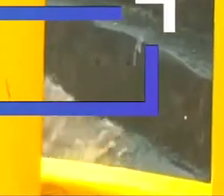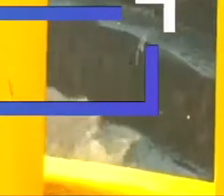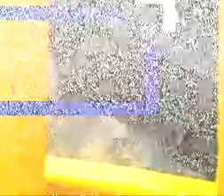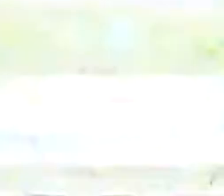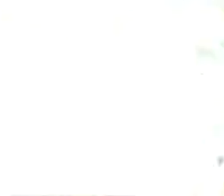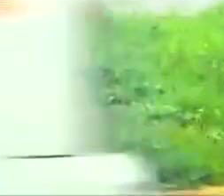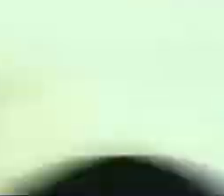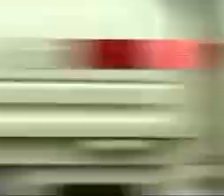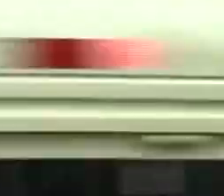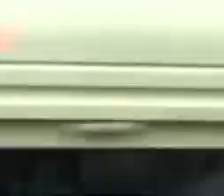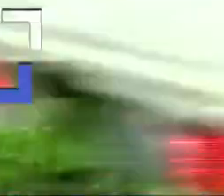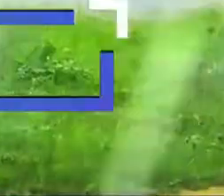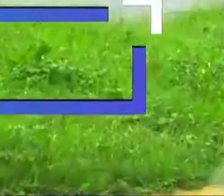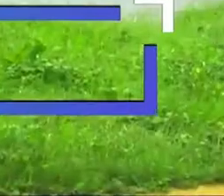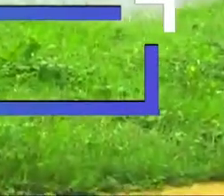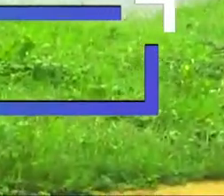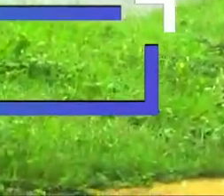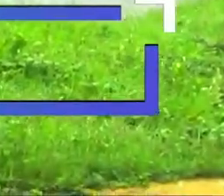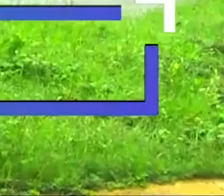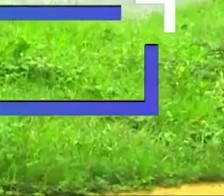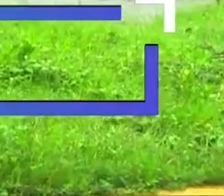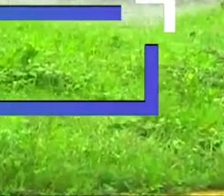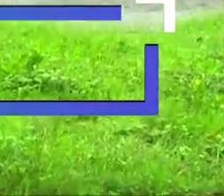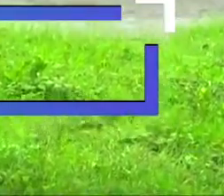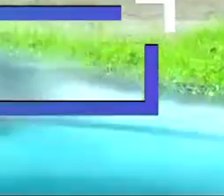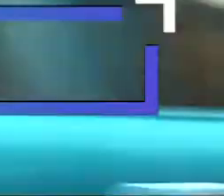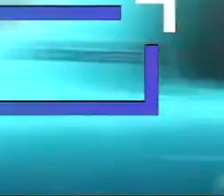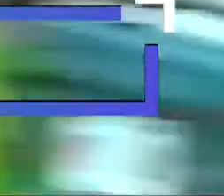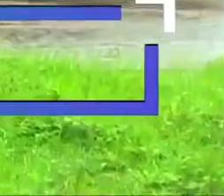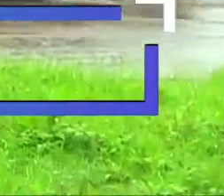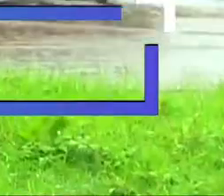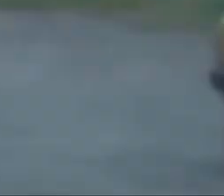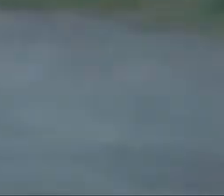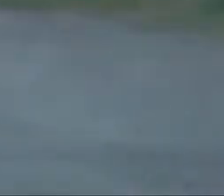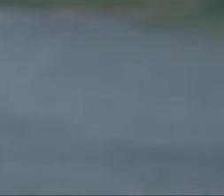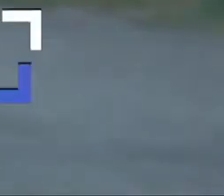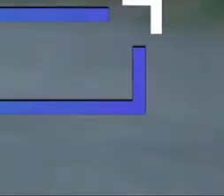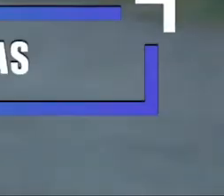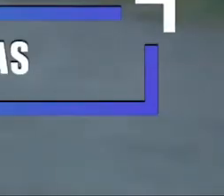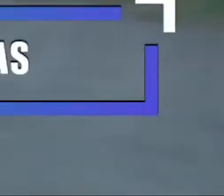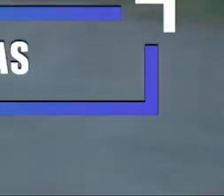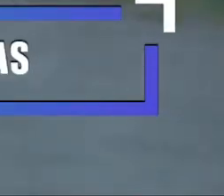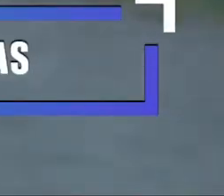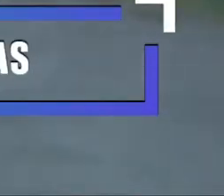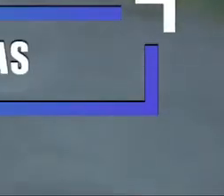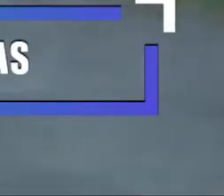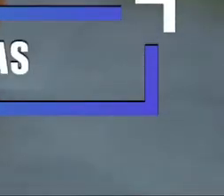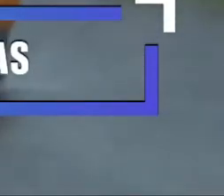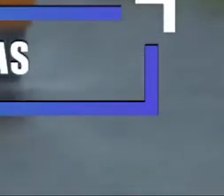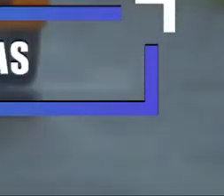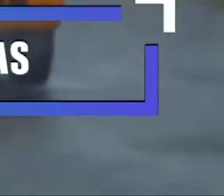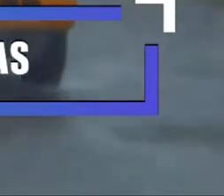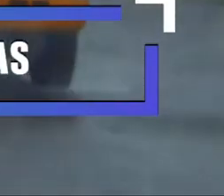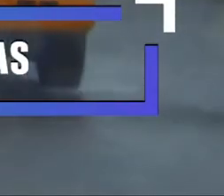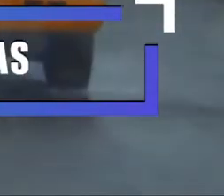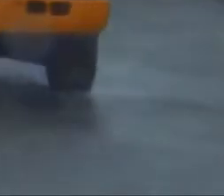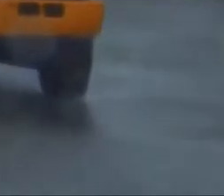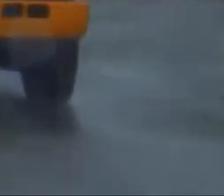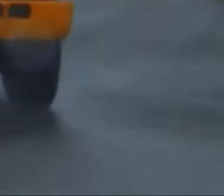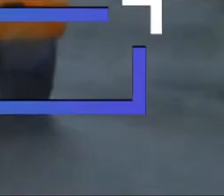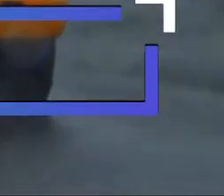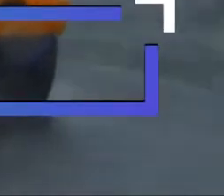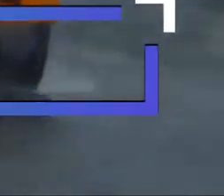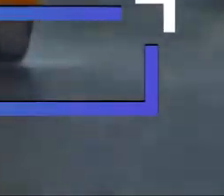cauces. Para los conductores, es importante disminuir la velocidad, manejar con luces intermitentes activadas